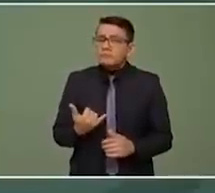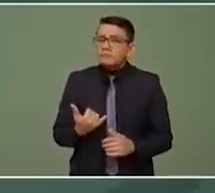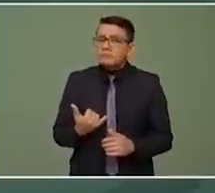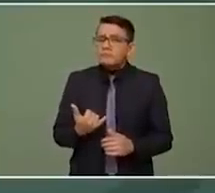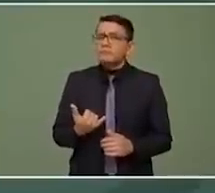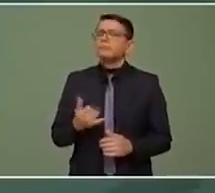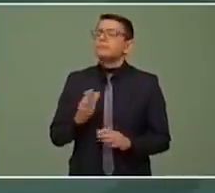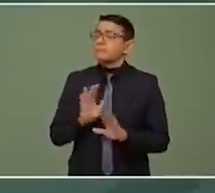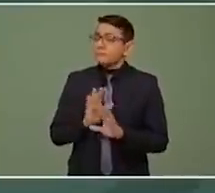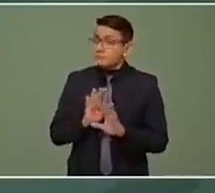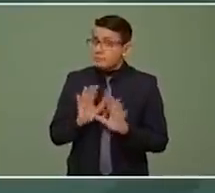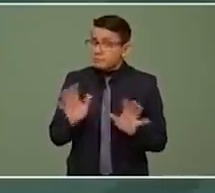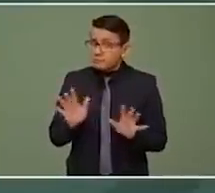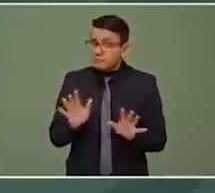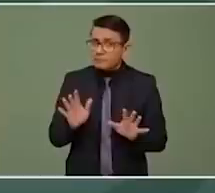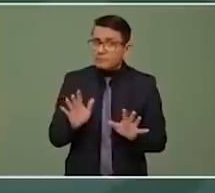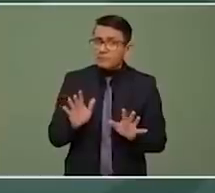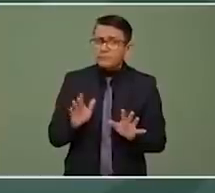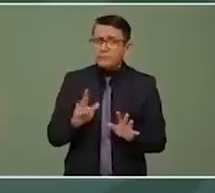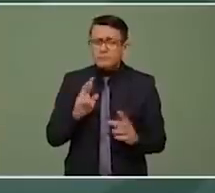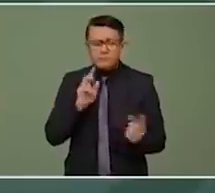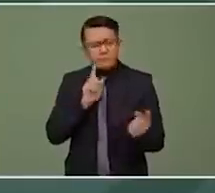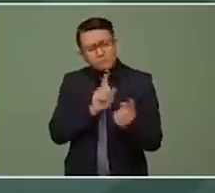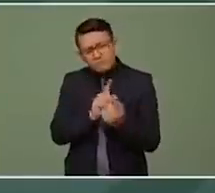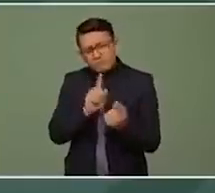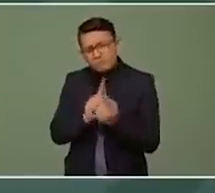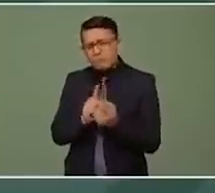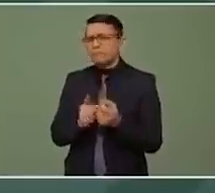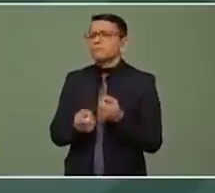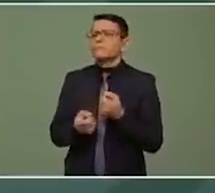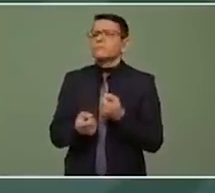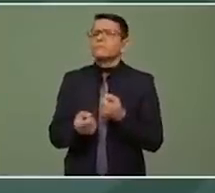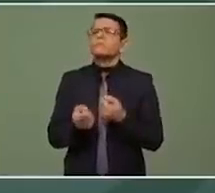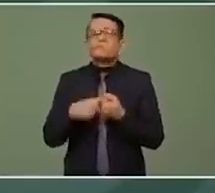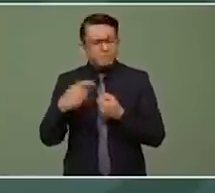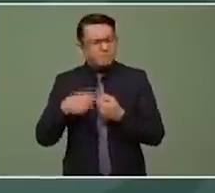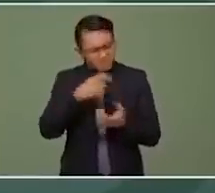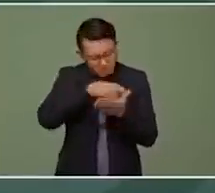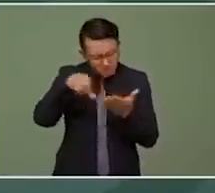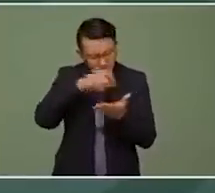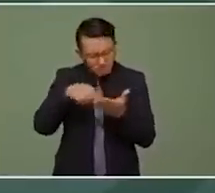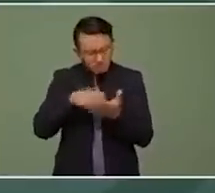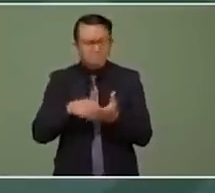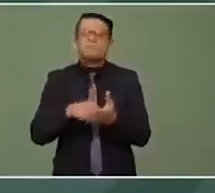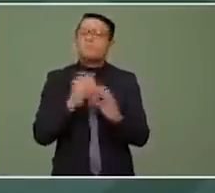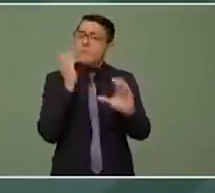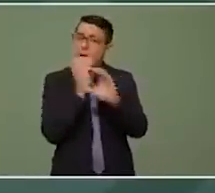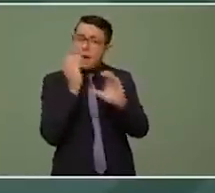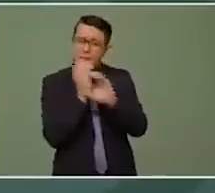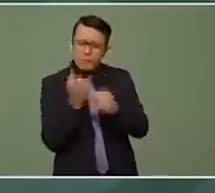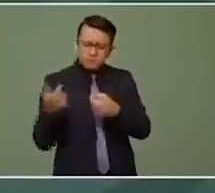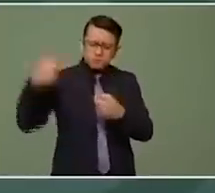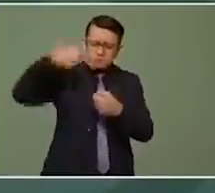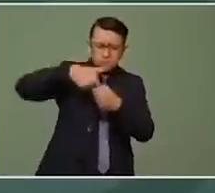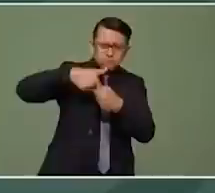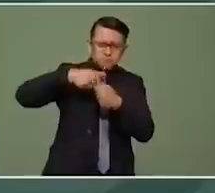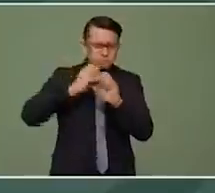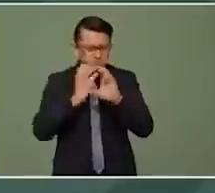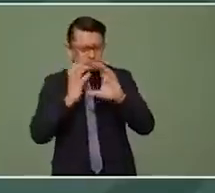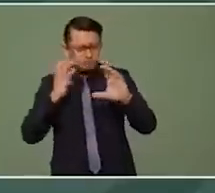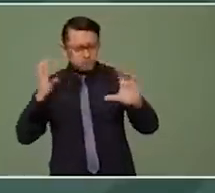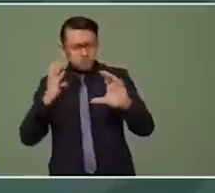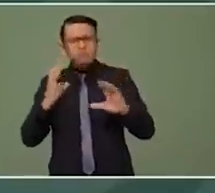ya se contrataron pipas se tienen carros